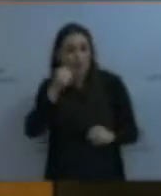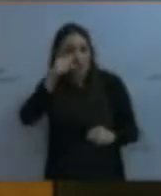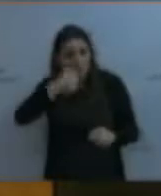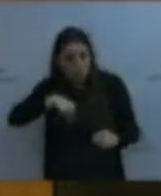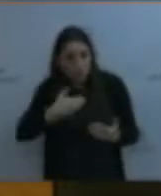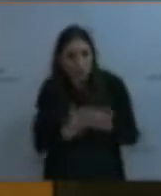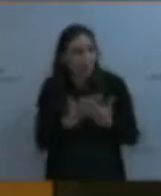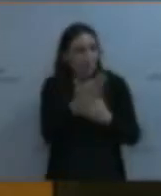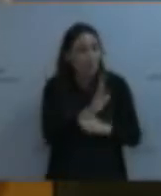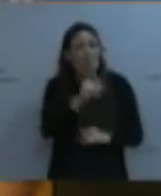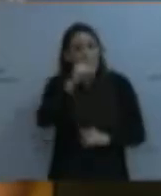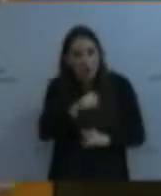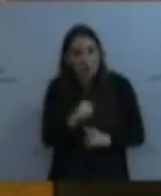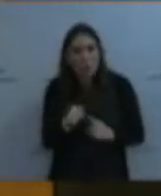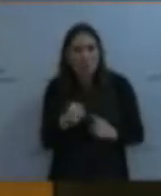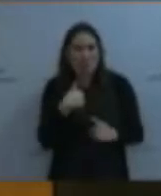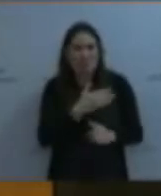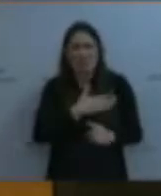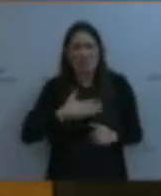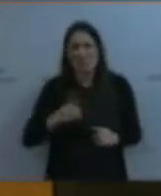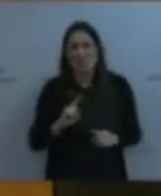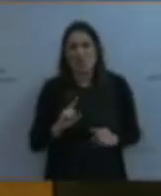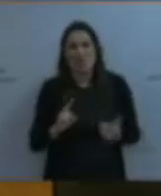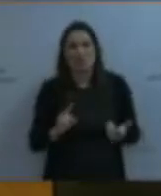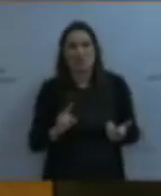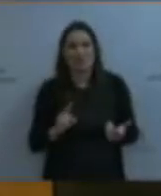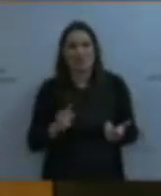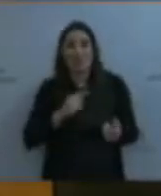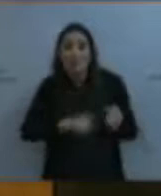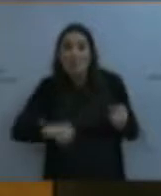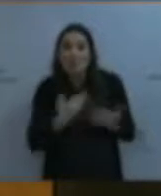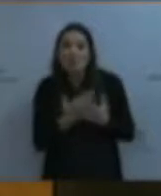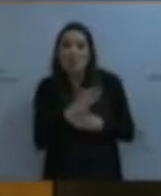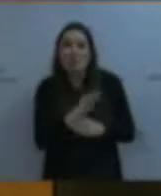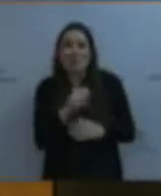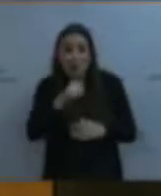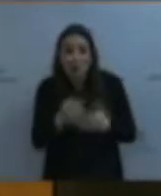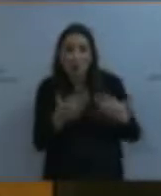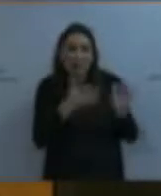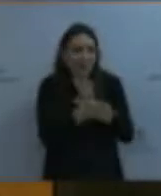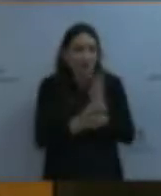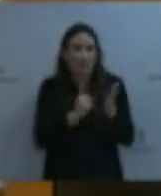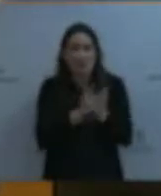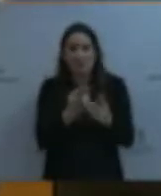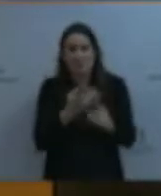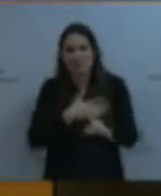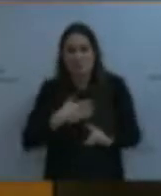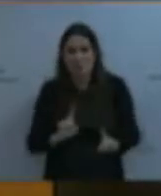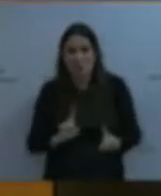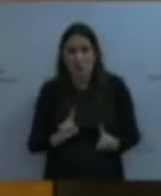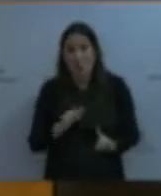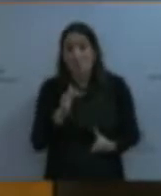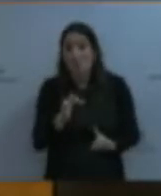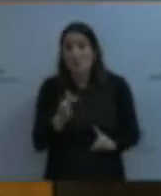hablar de lo que, o no quiero hablar de lo que propone Podemos. Incluso daría